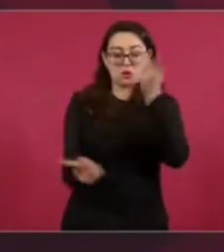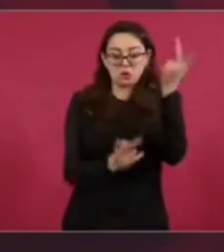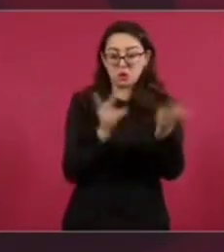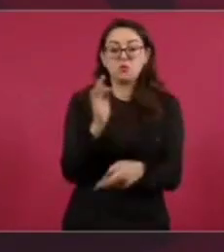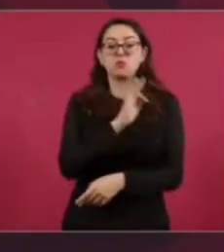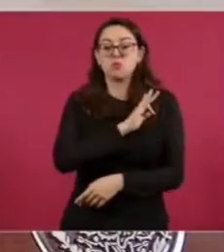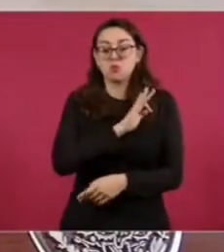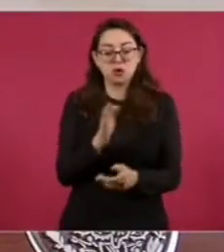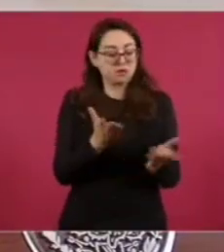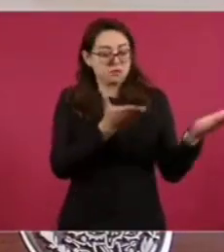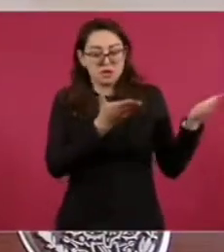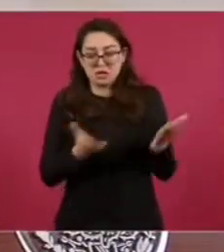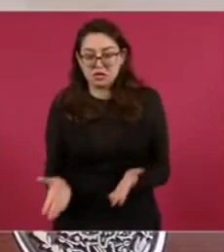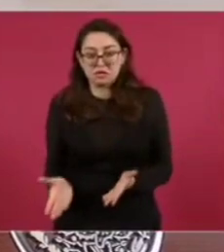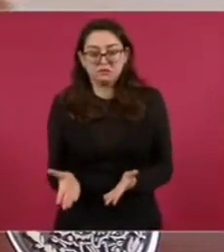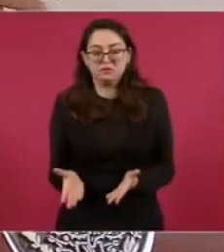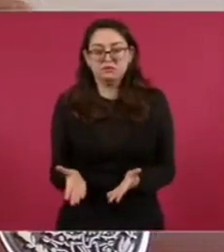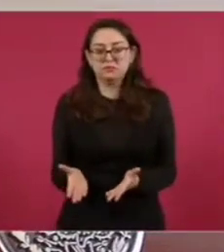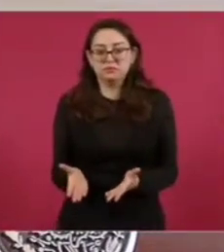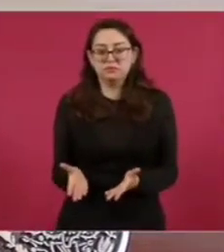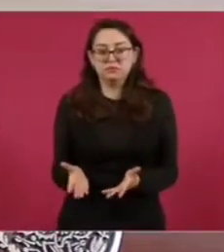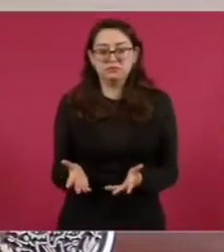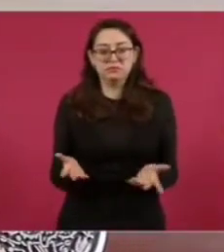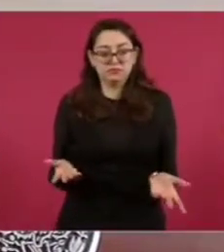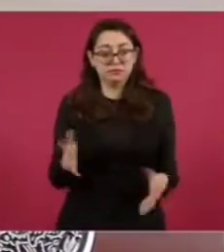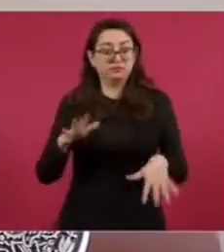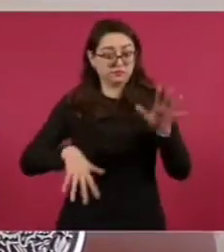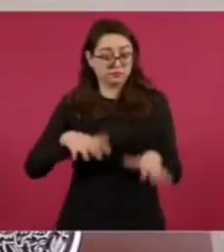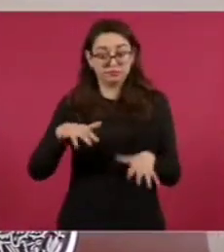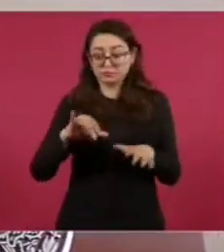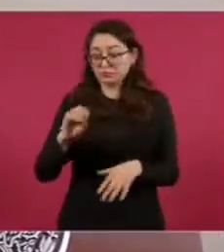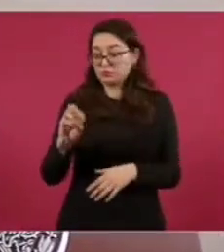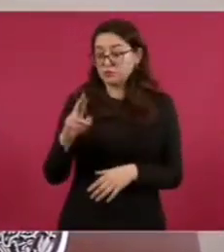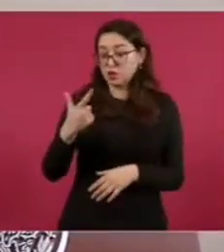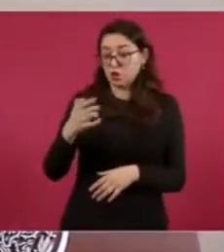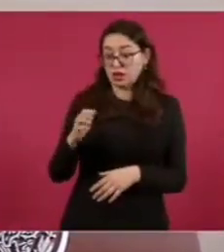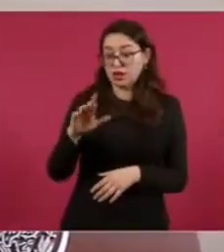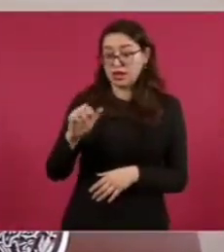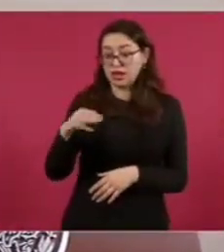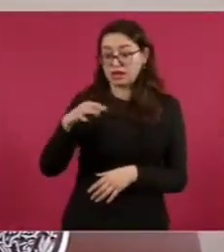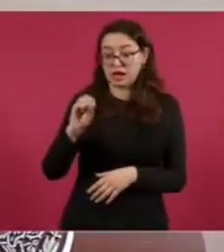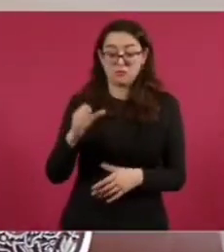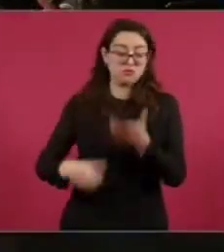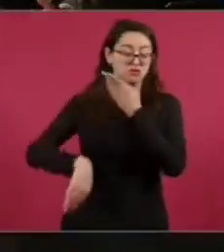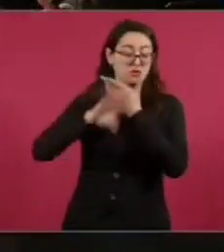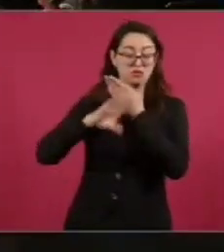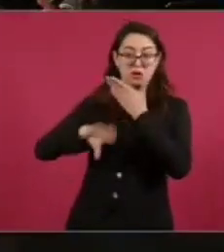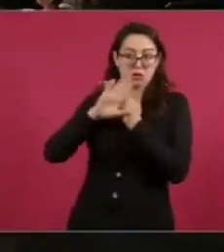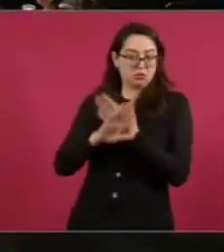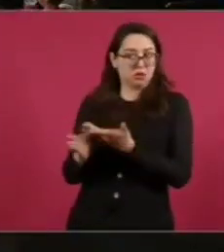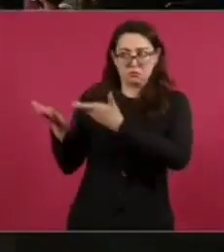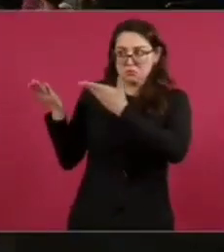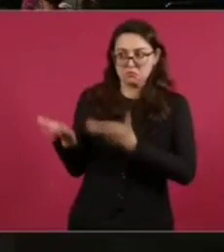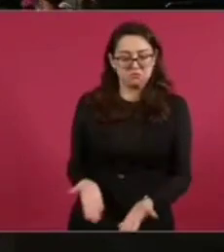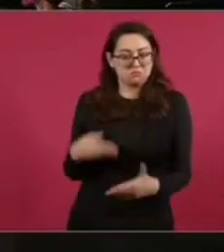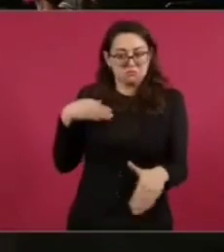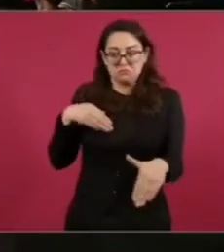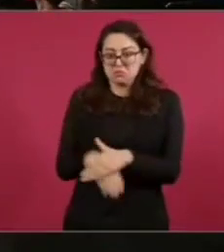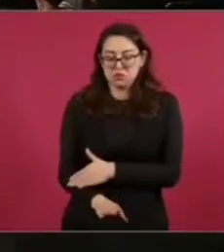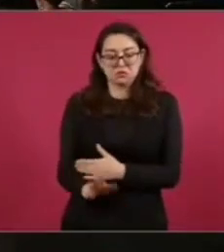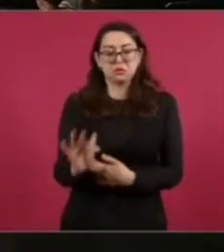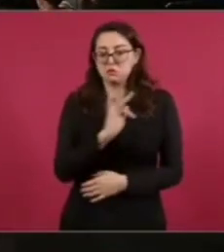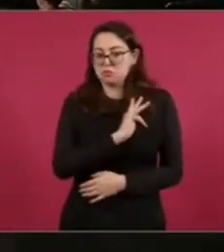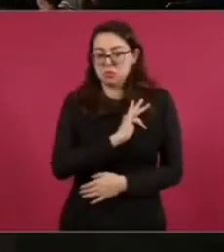Y cualquiera puede llegar. Viene Jorge. Sí, y claro. Contesta y viene quien